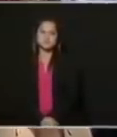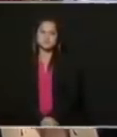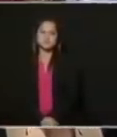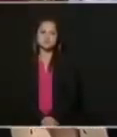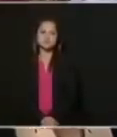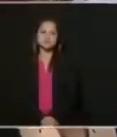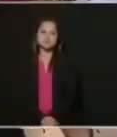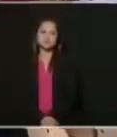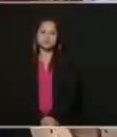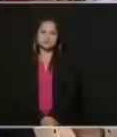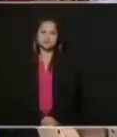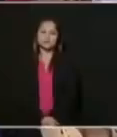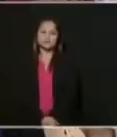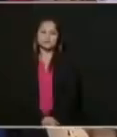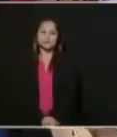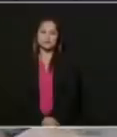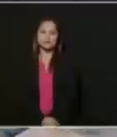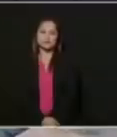Hoy hablé